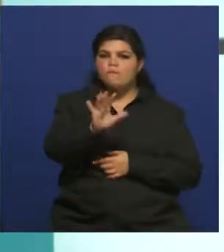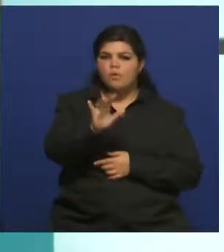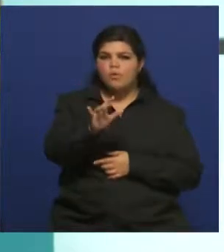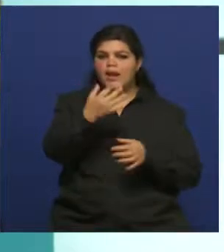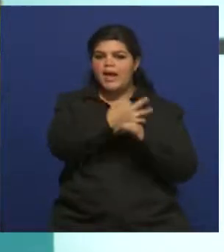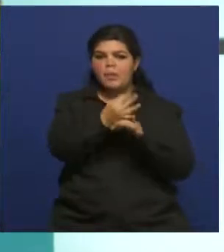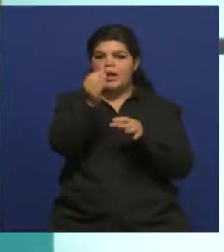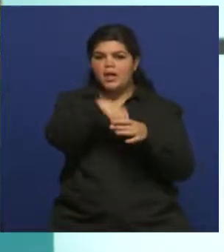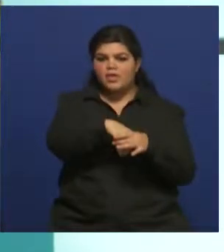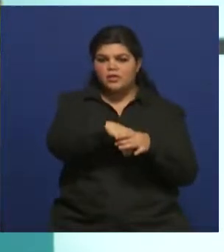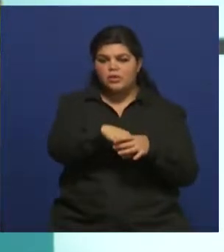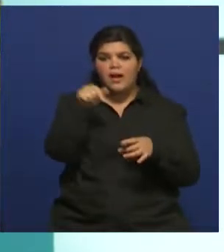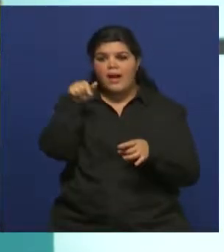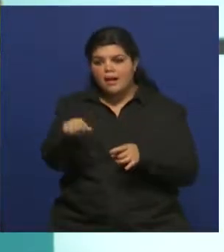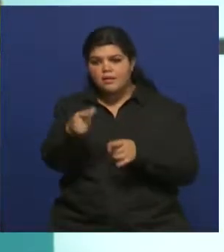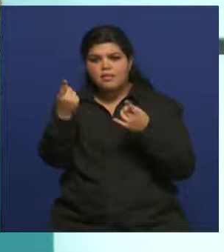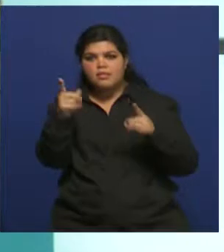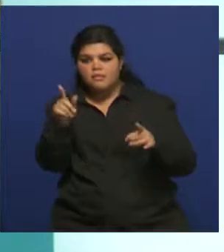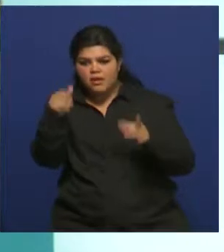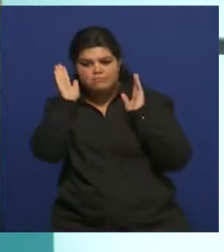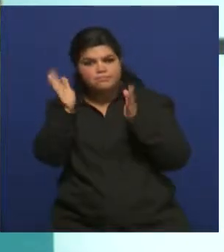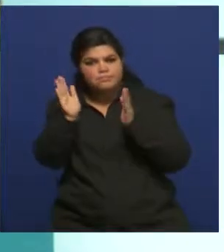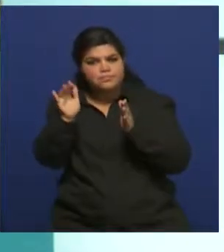esta institución están muy pendientes,